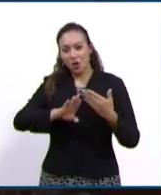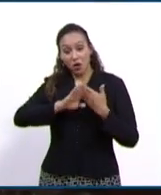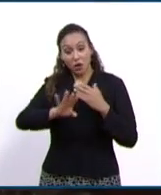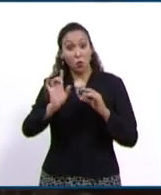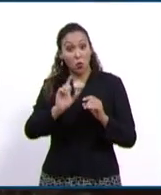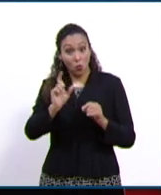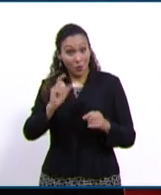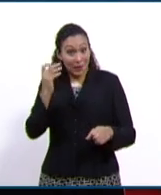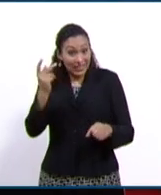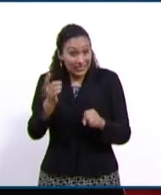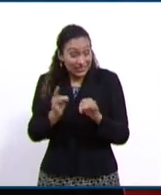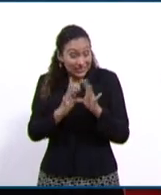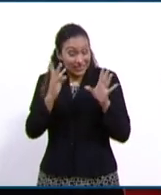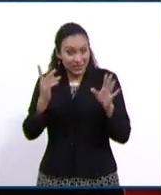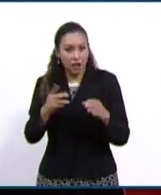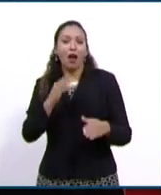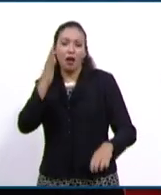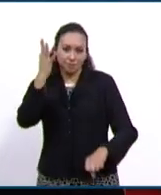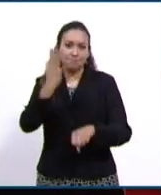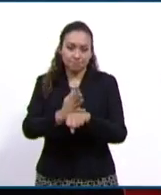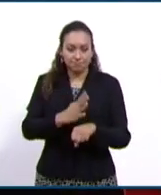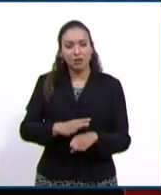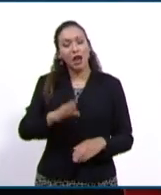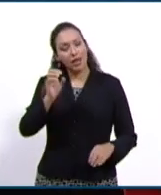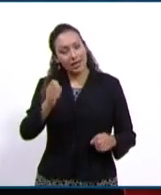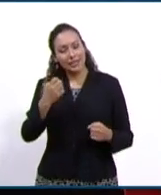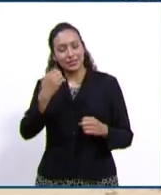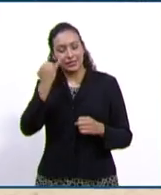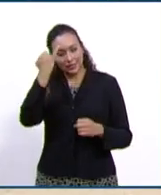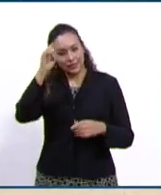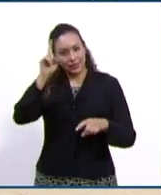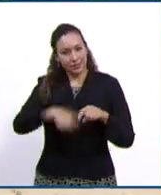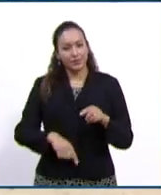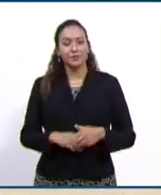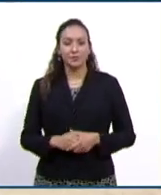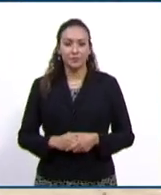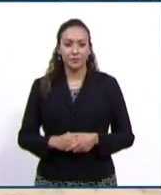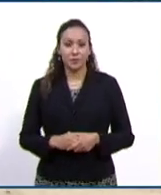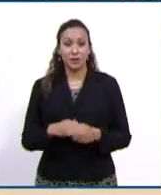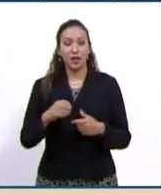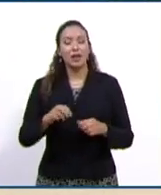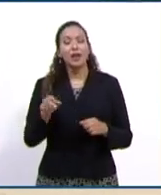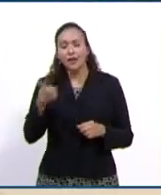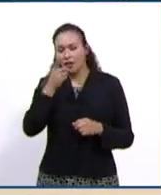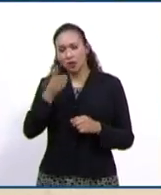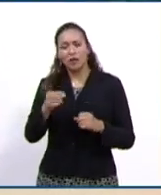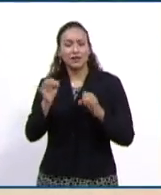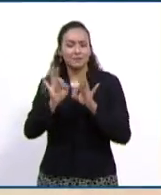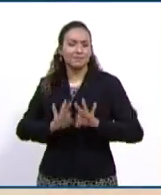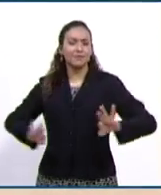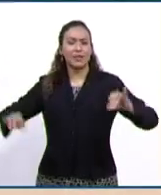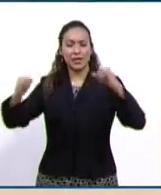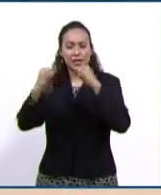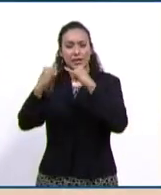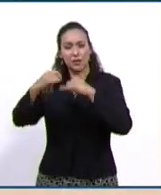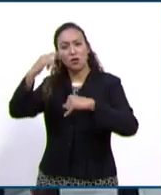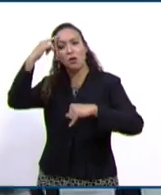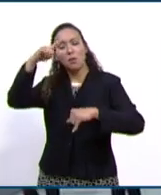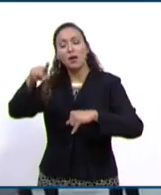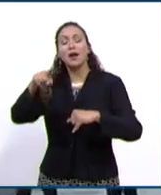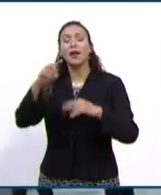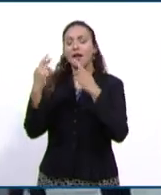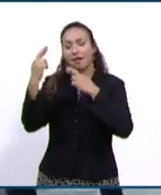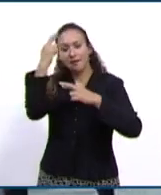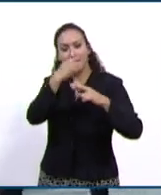y se erradique. El Pleno determinó que es válida la creación de un observatorio para prevenir y erradicar el feminicidio en ese estado e invalidó el